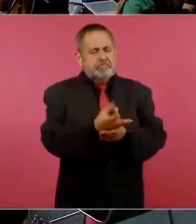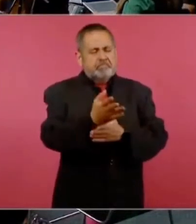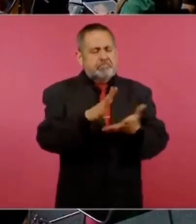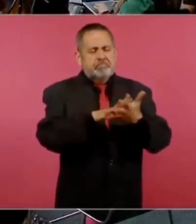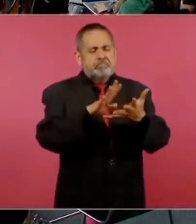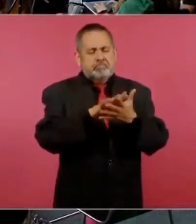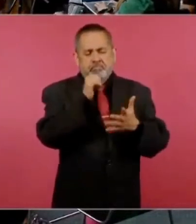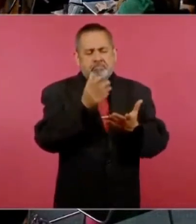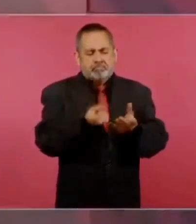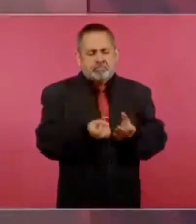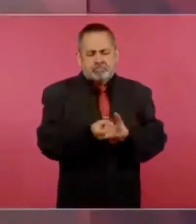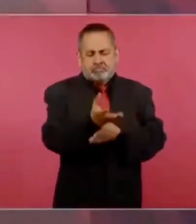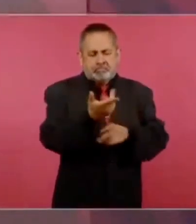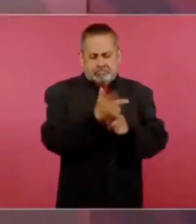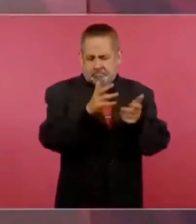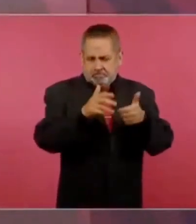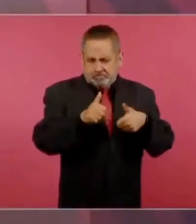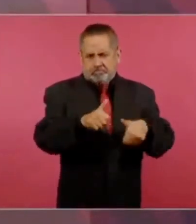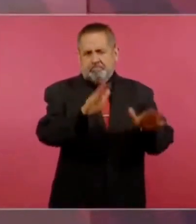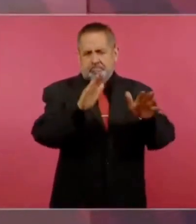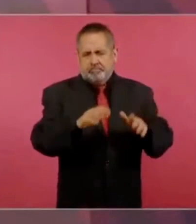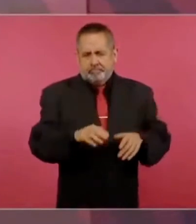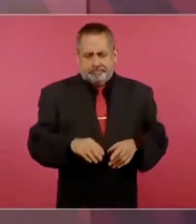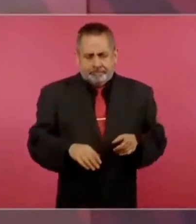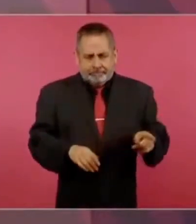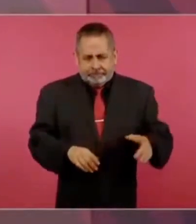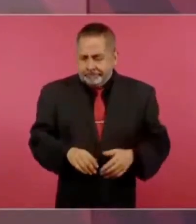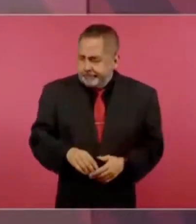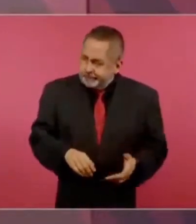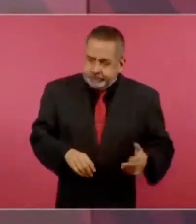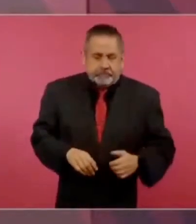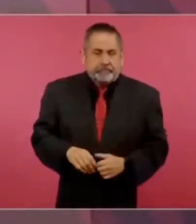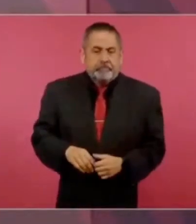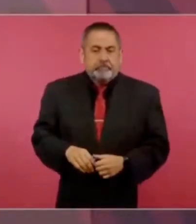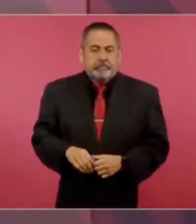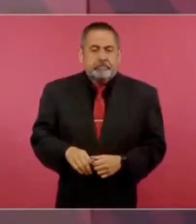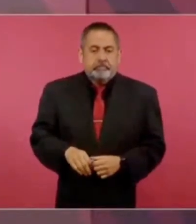a un recluso. Han llegado